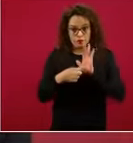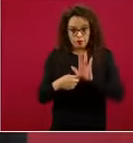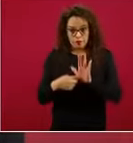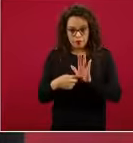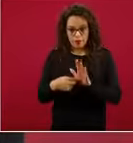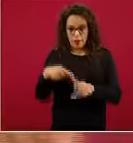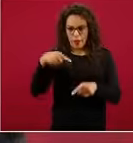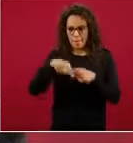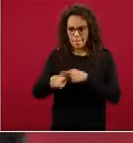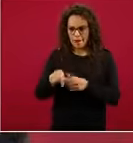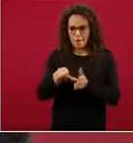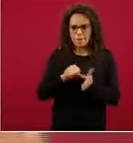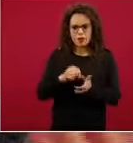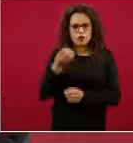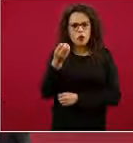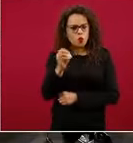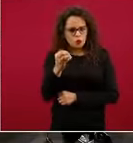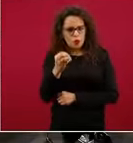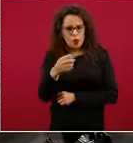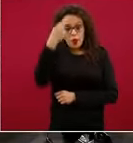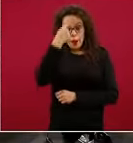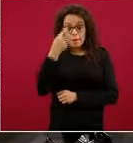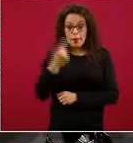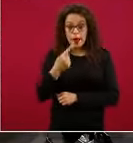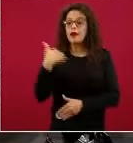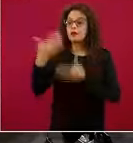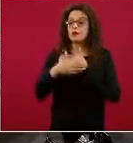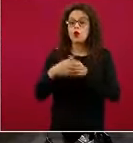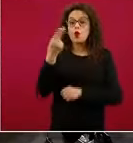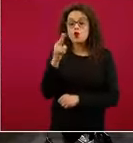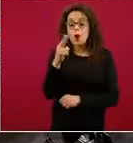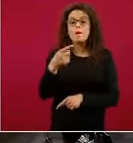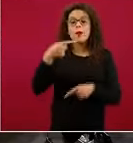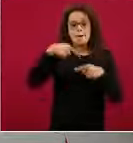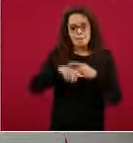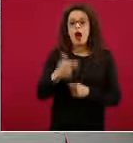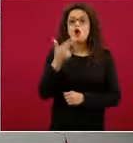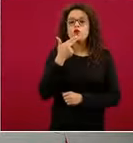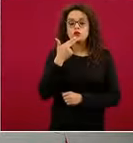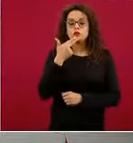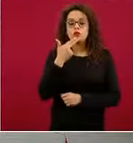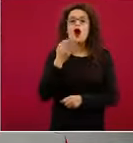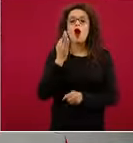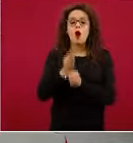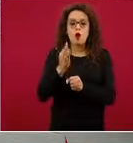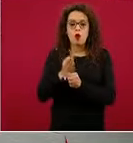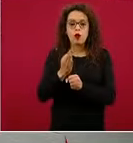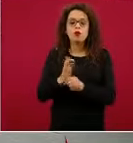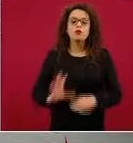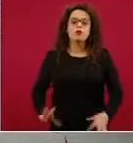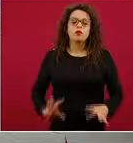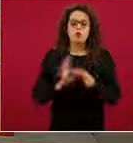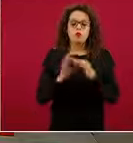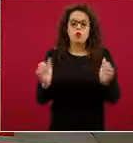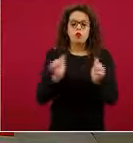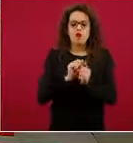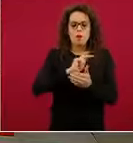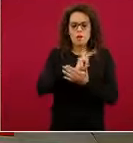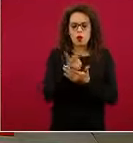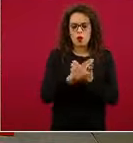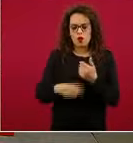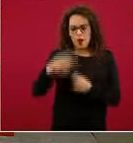octubre, con la previsión de que en noviembre ya se empezarían a utilizar, hoy se sumen a este programa de